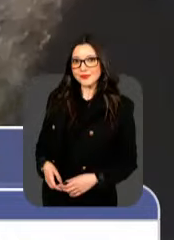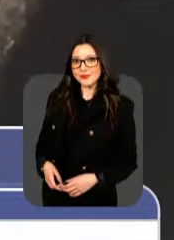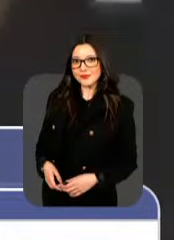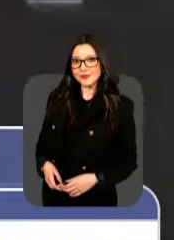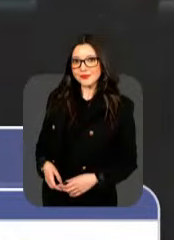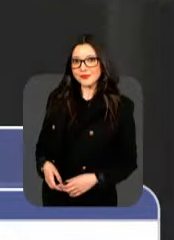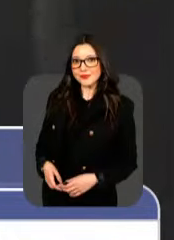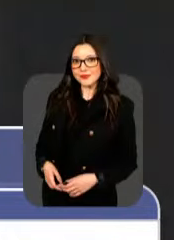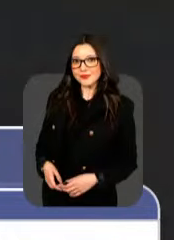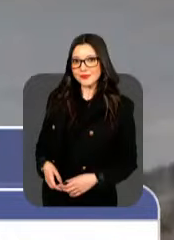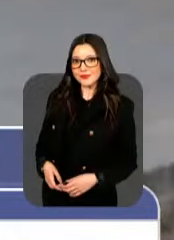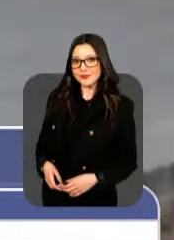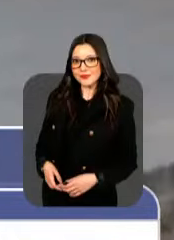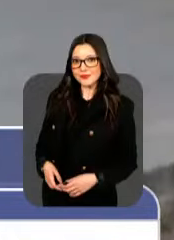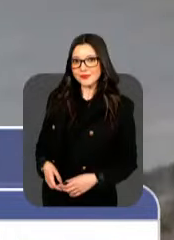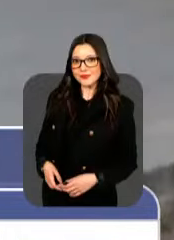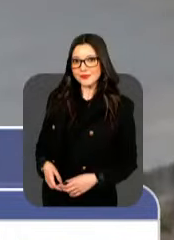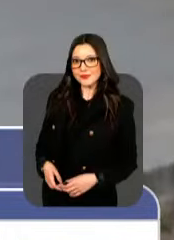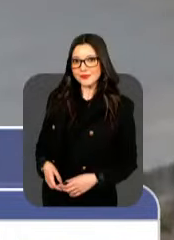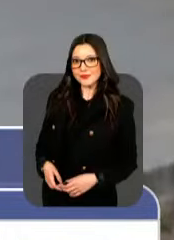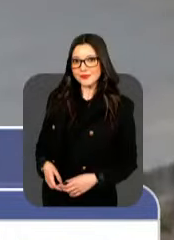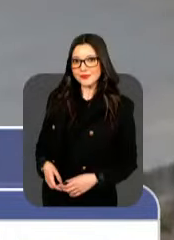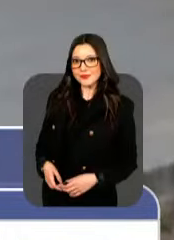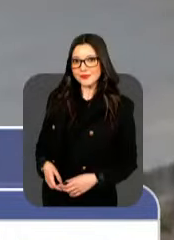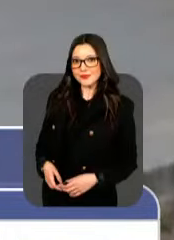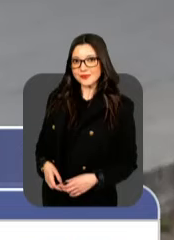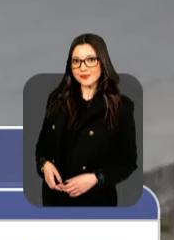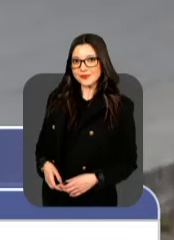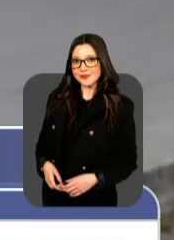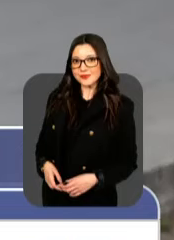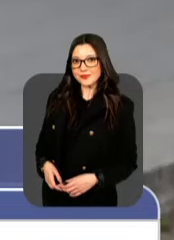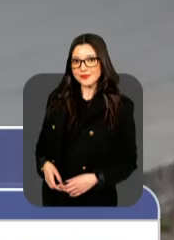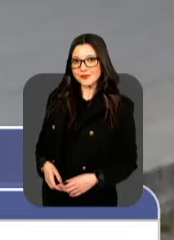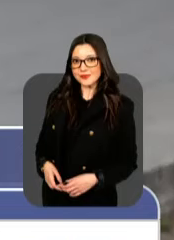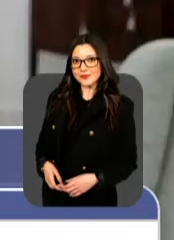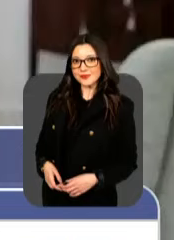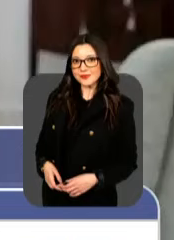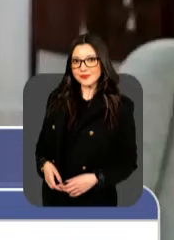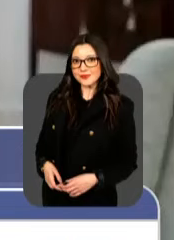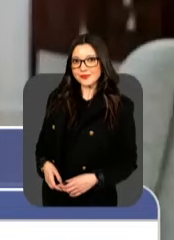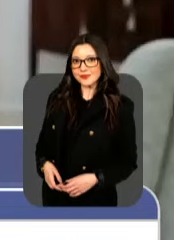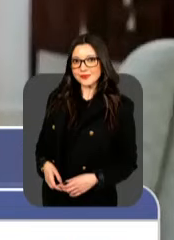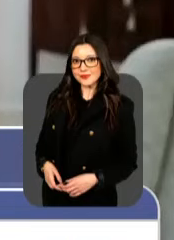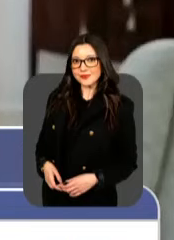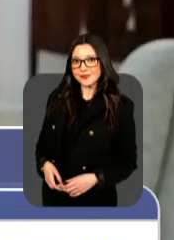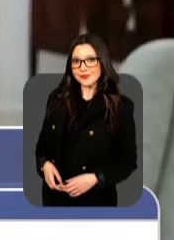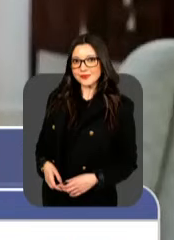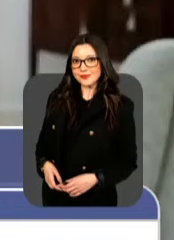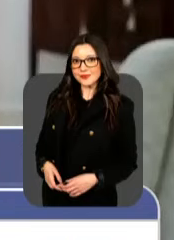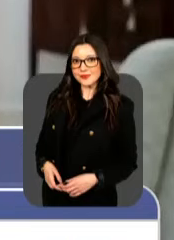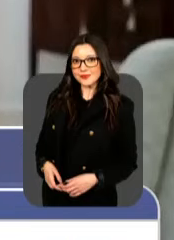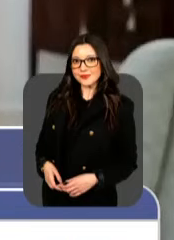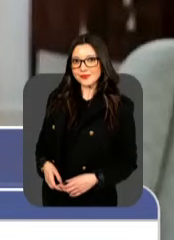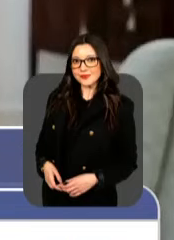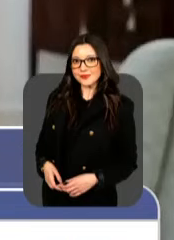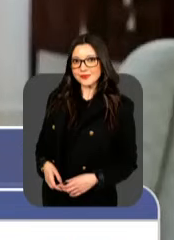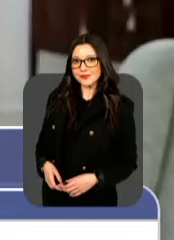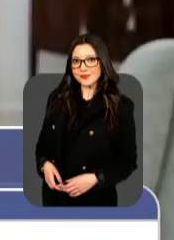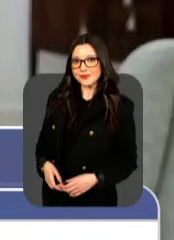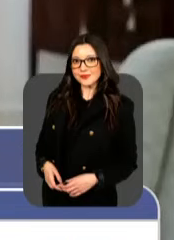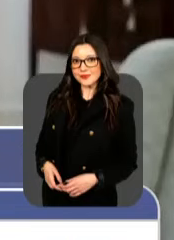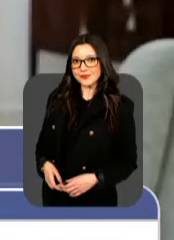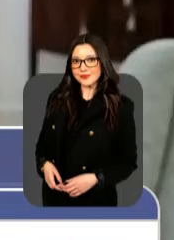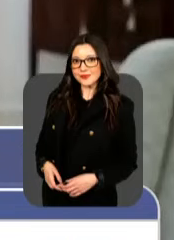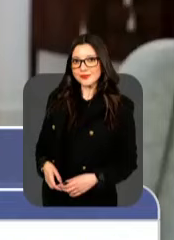prensa posterior a este punto de prensa en una reunión que habrían tenido de comité político. ¿Hay más antecedentes respecto a eso? ¿Lo que